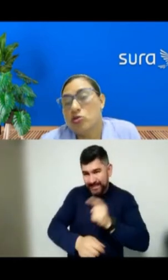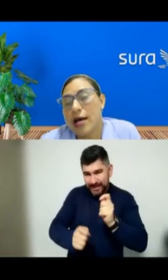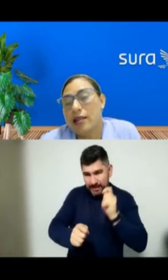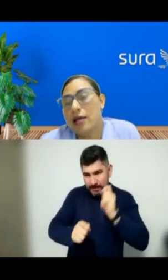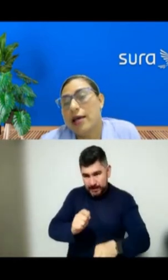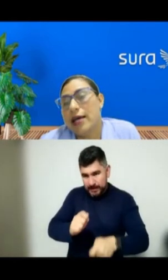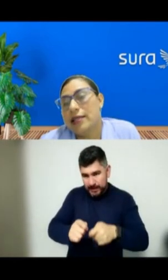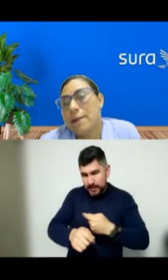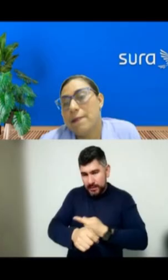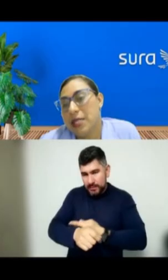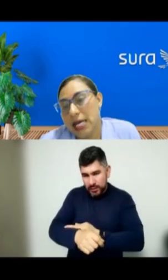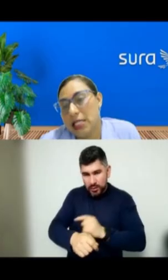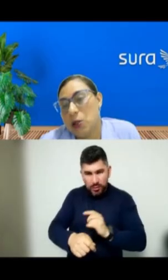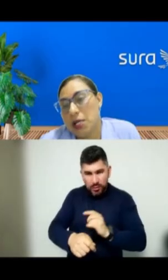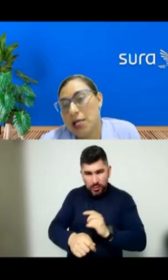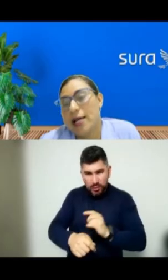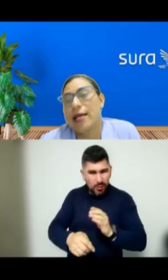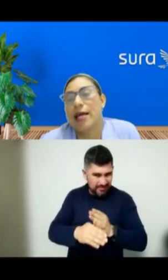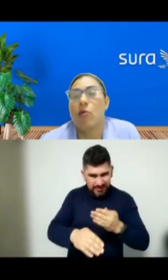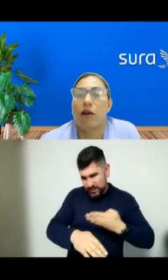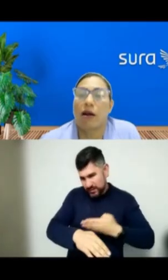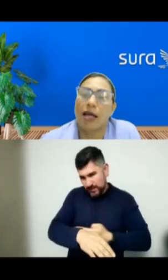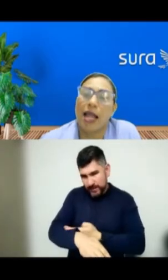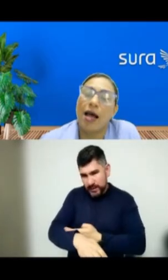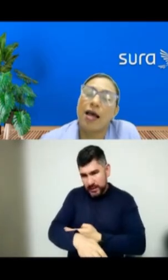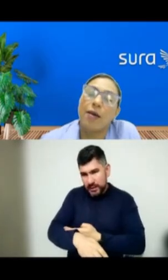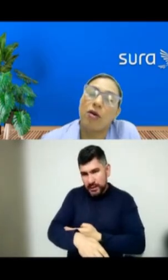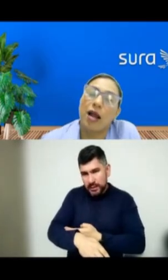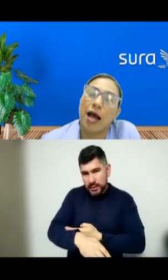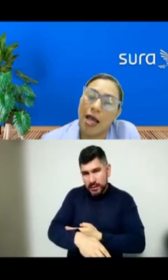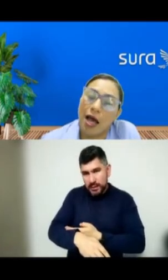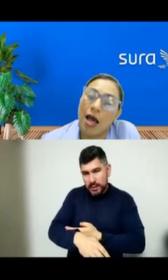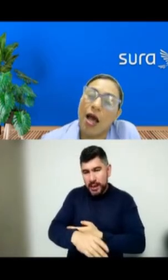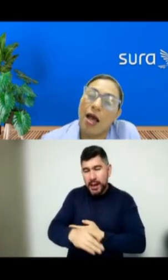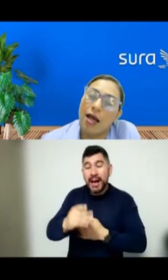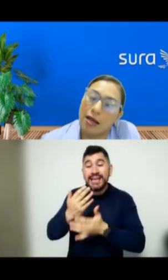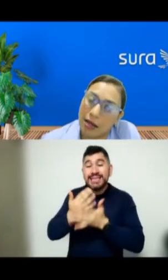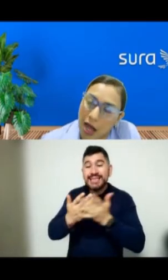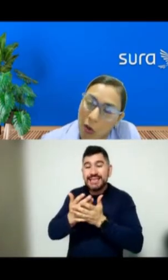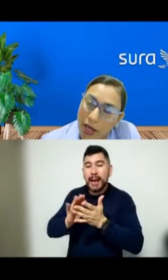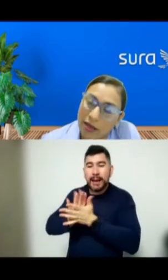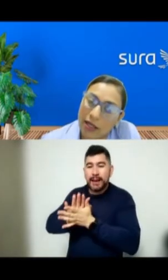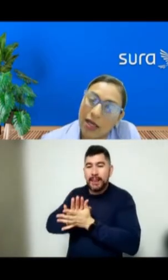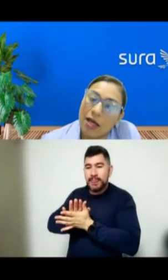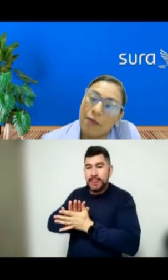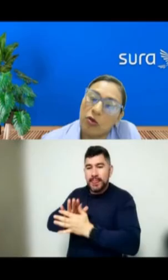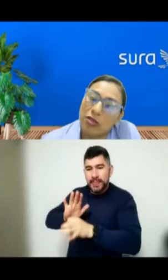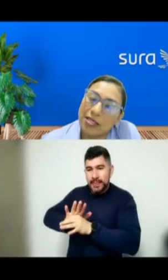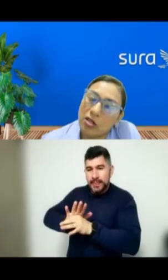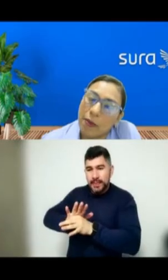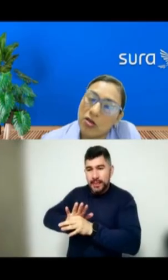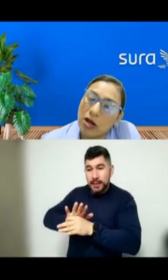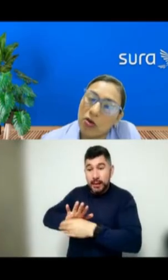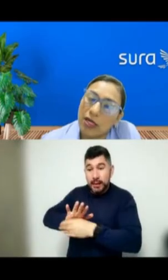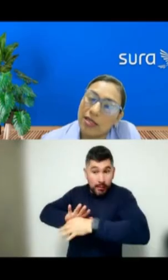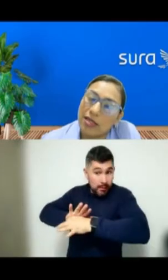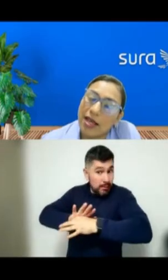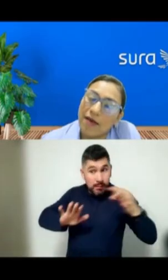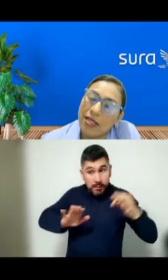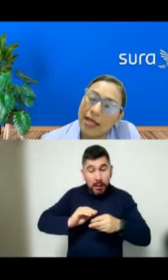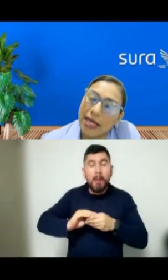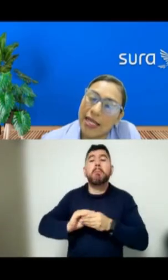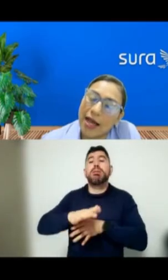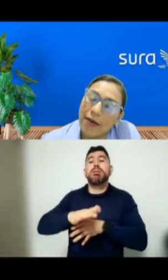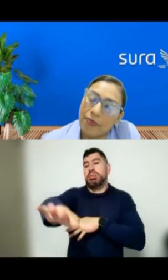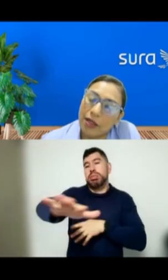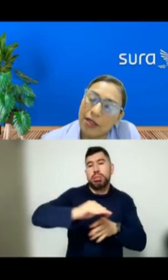objeto cortopunzante está impidiendo que la hemorragia aumente. pronto está haciendo presión a una